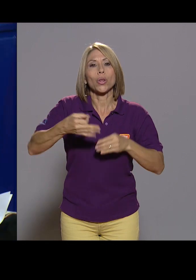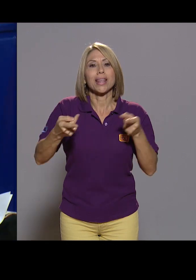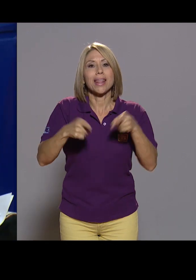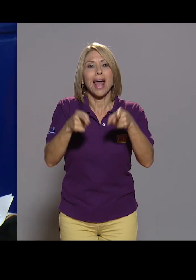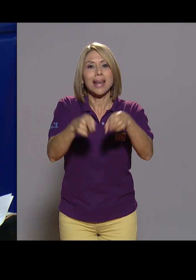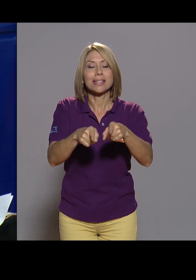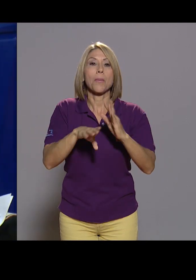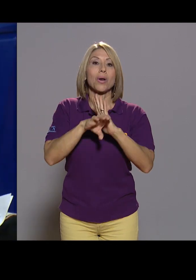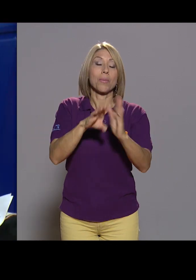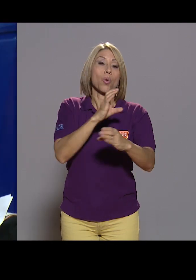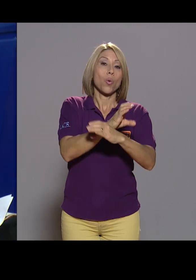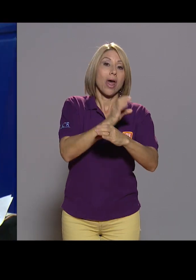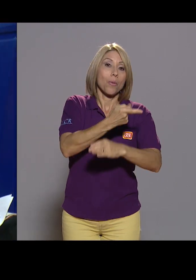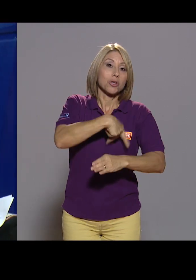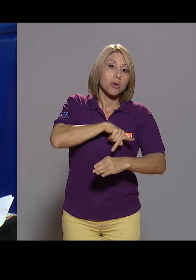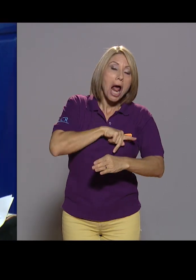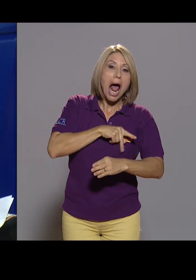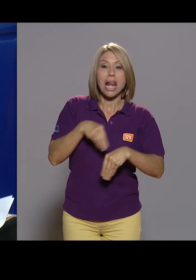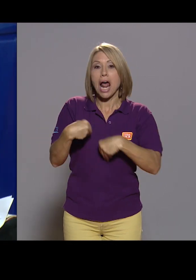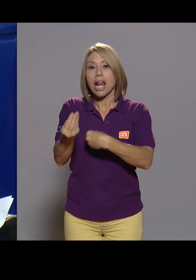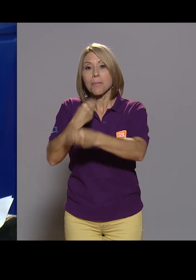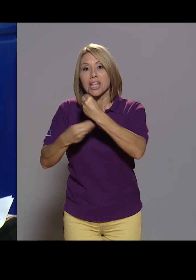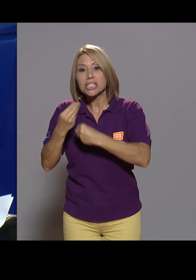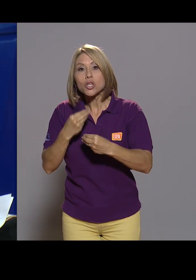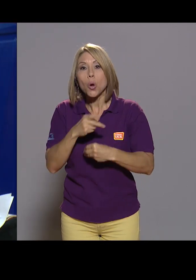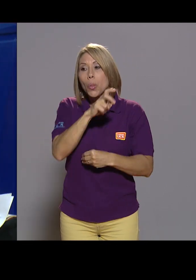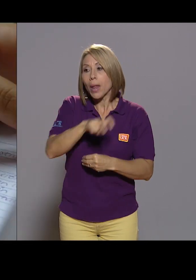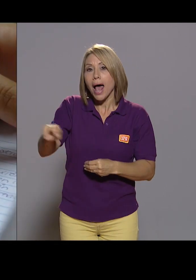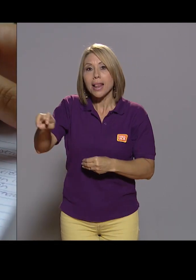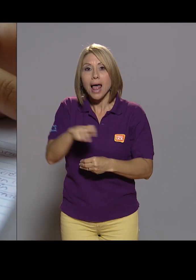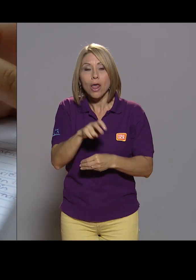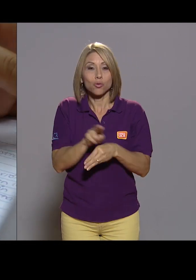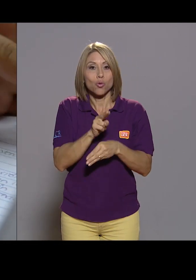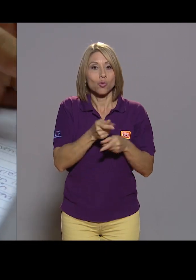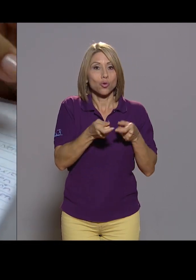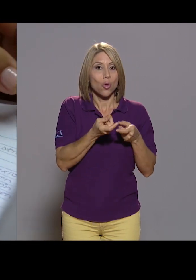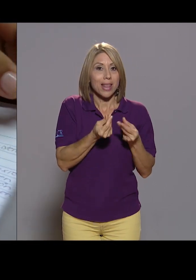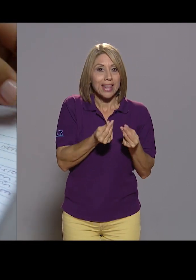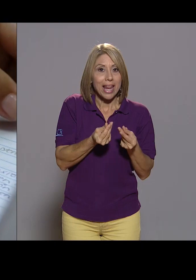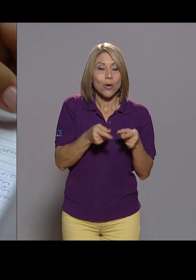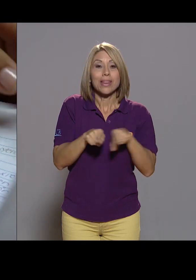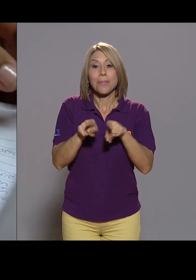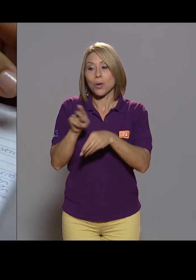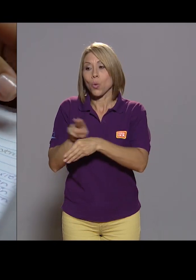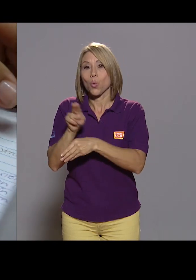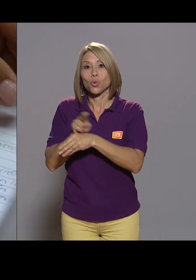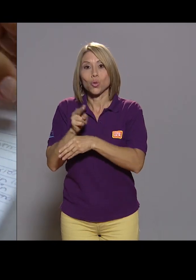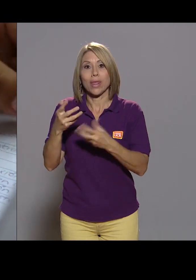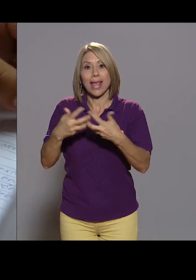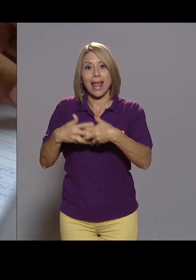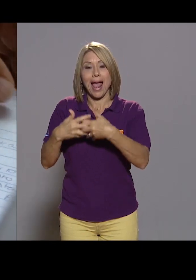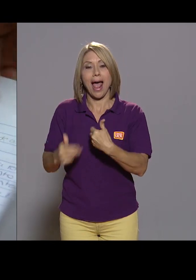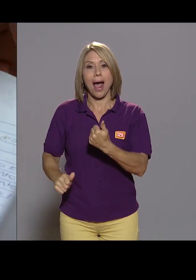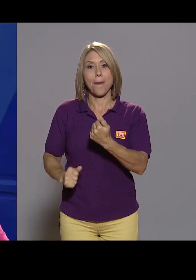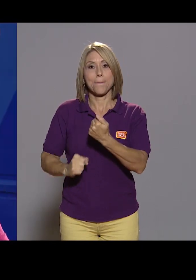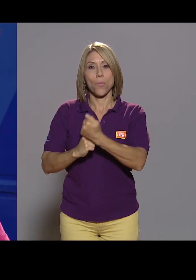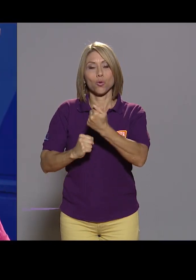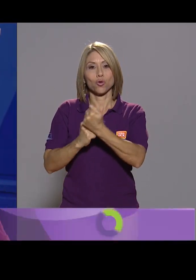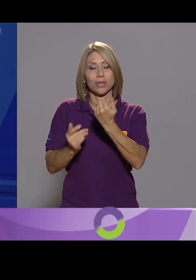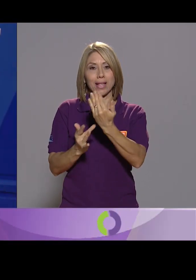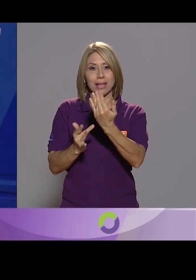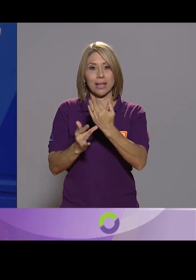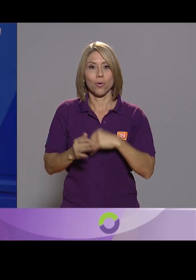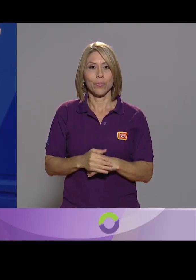la alimentación, los traslados, manejo del dinero y el uso de equipamientos y productos de apoyo técnico.